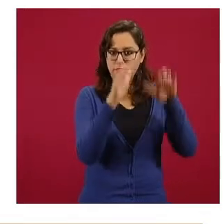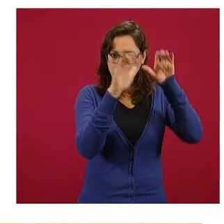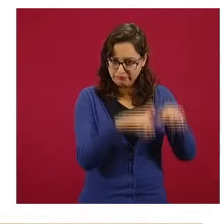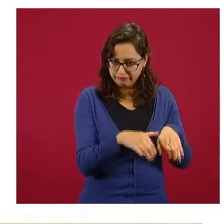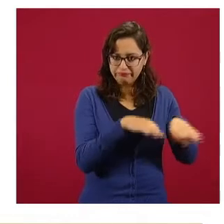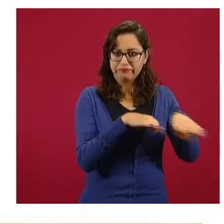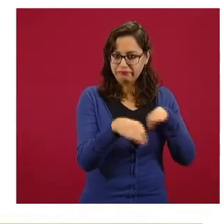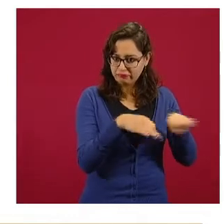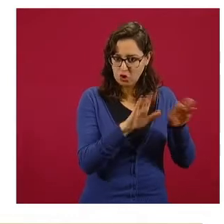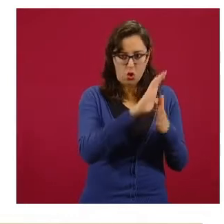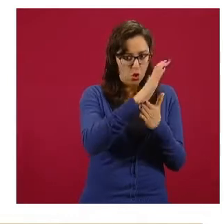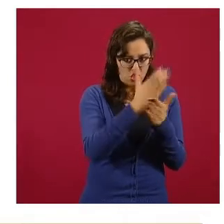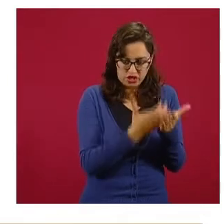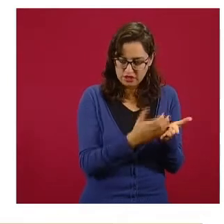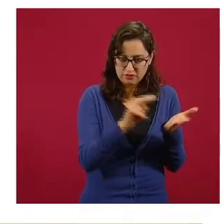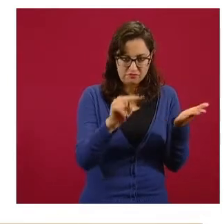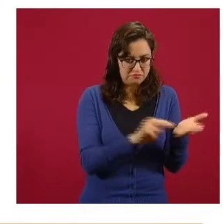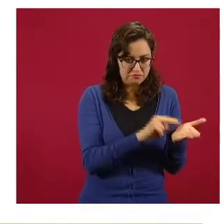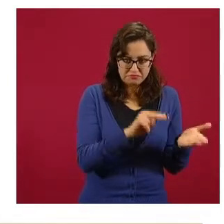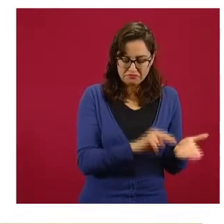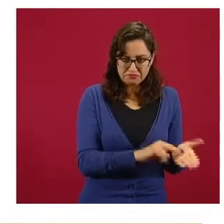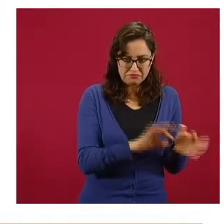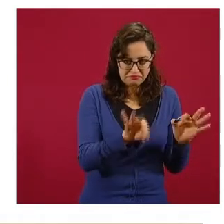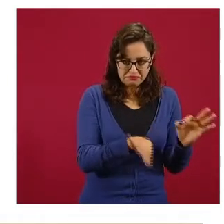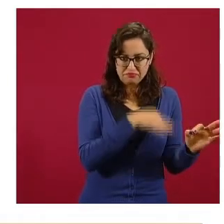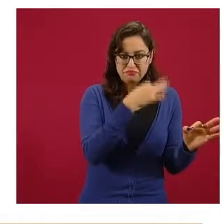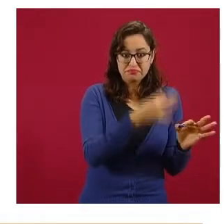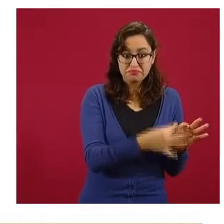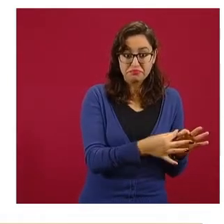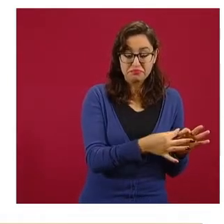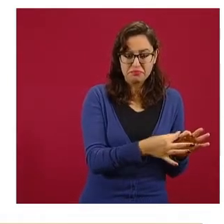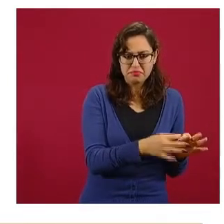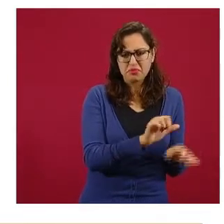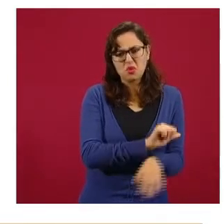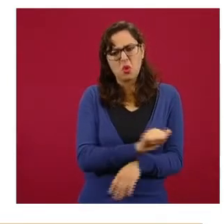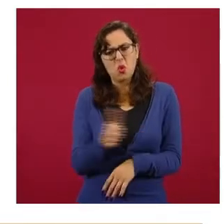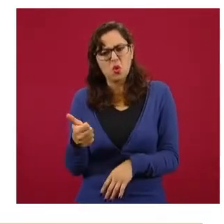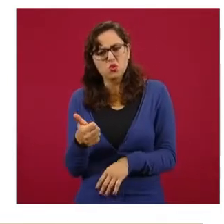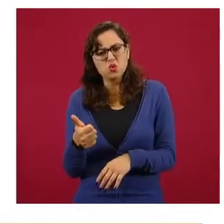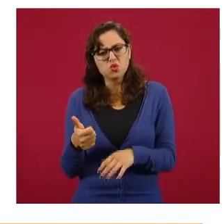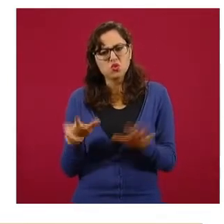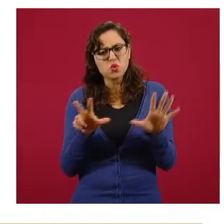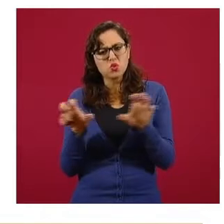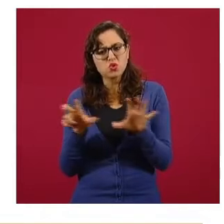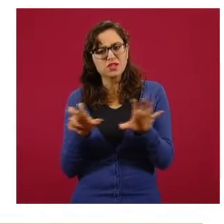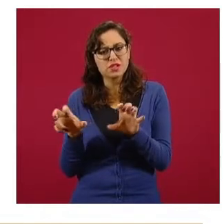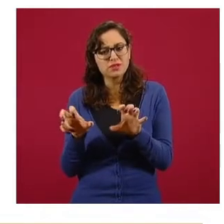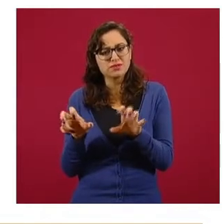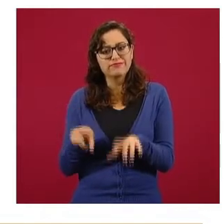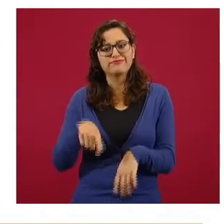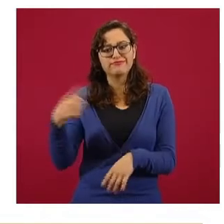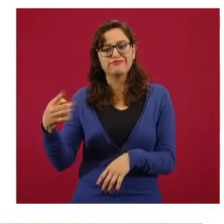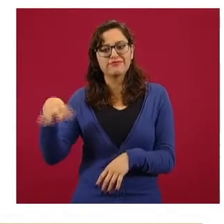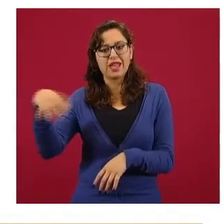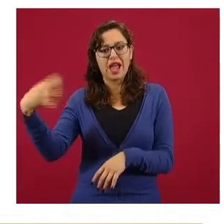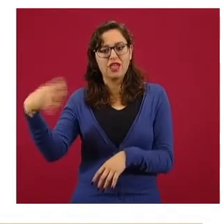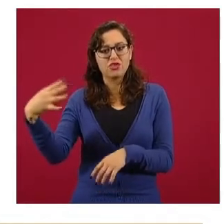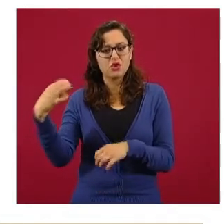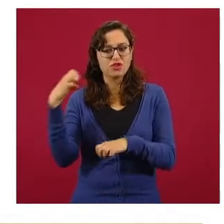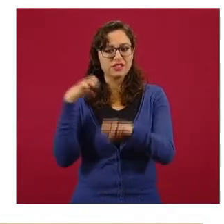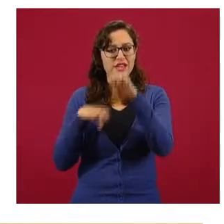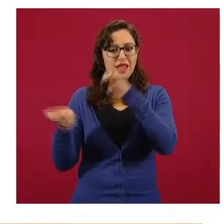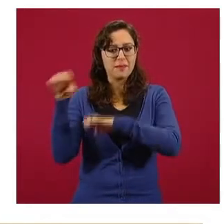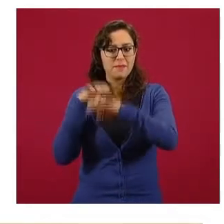hotel. Operaban 14 empresas subcontratistas pagadoras, en las cuales